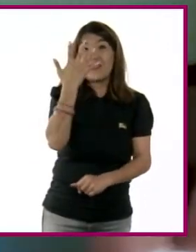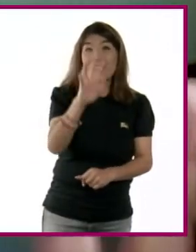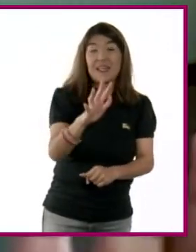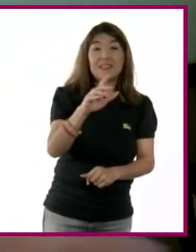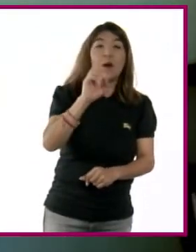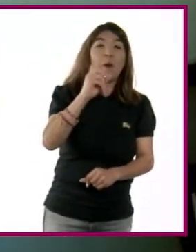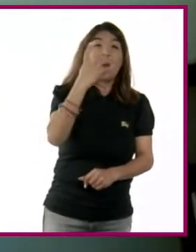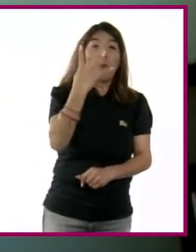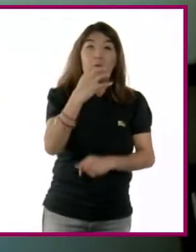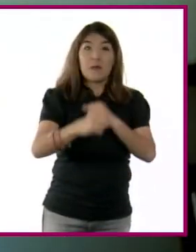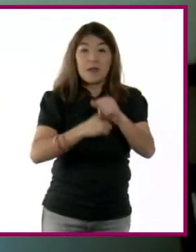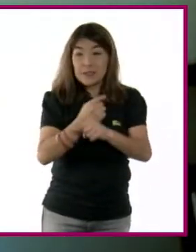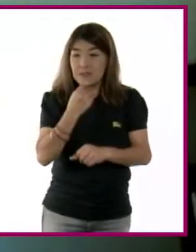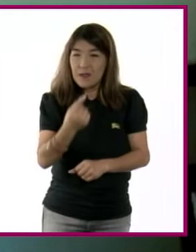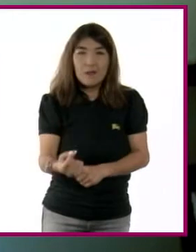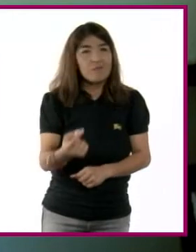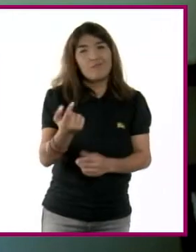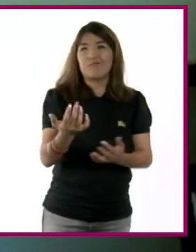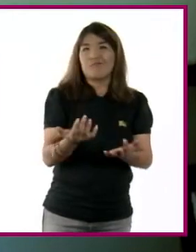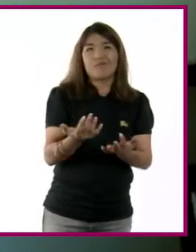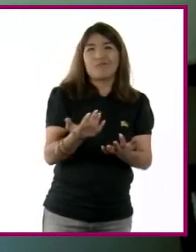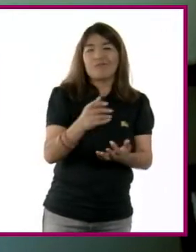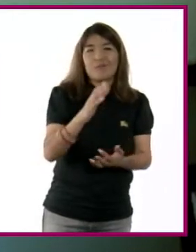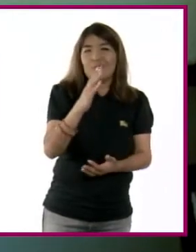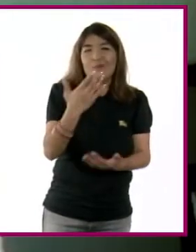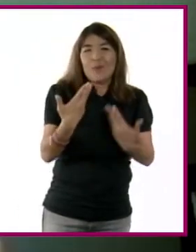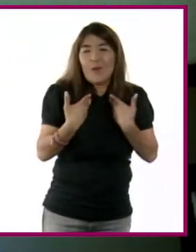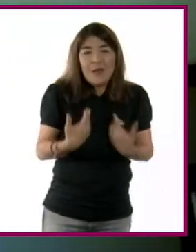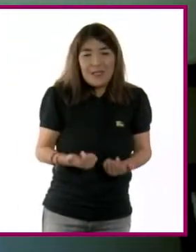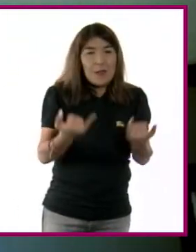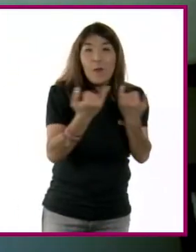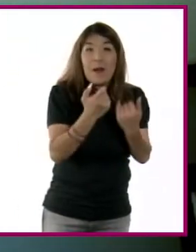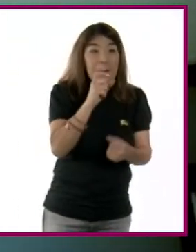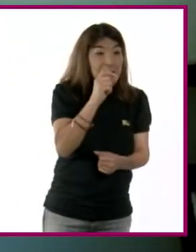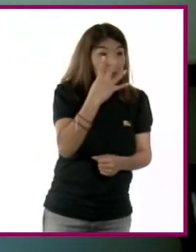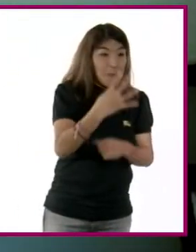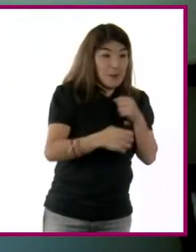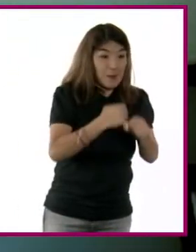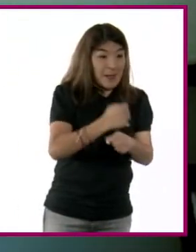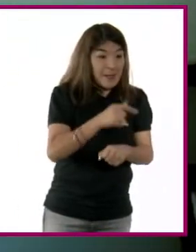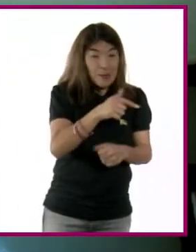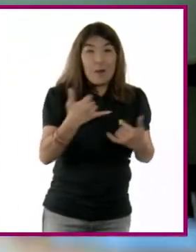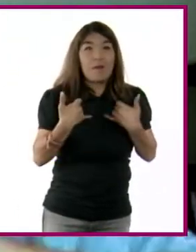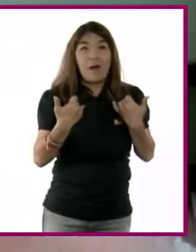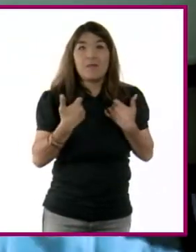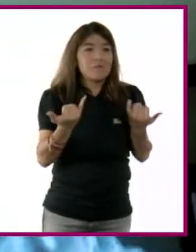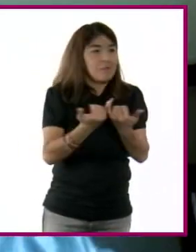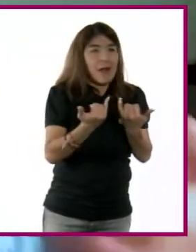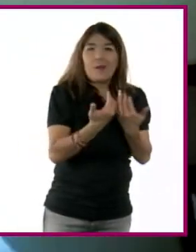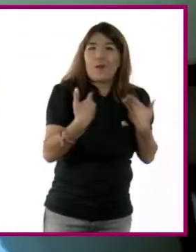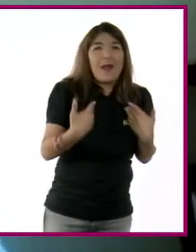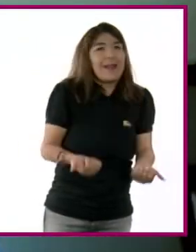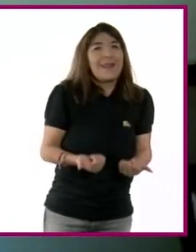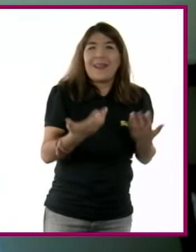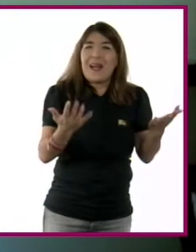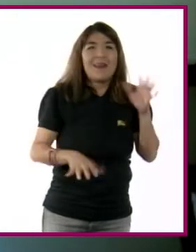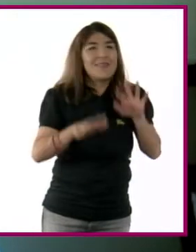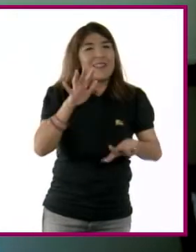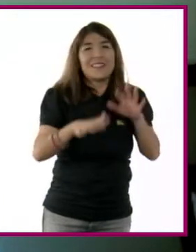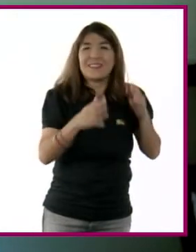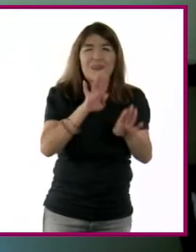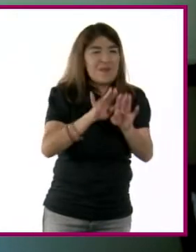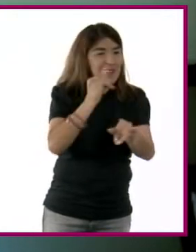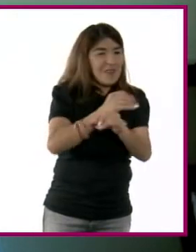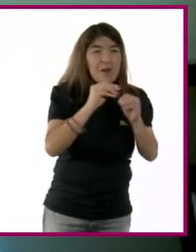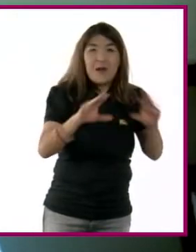tantos y 30 y tantos años todavía no sabemos agarrar la información que realmente vale la pena y desechar la que no vale la pena,